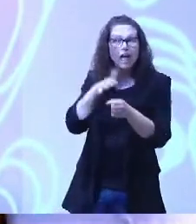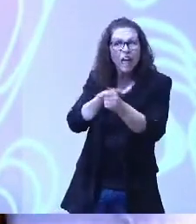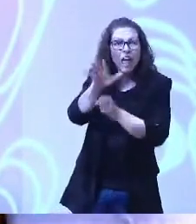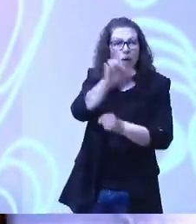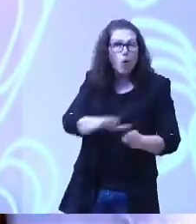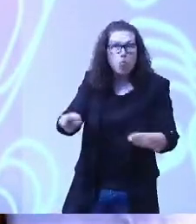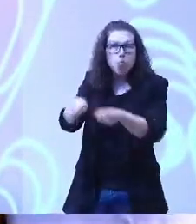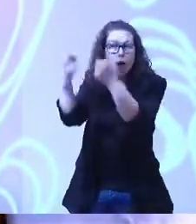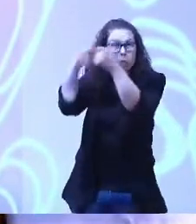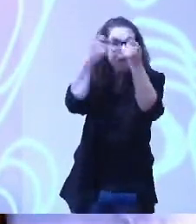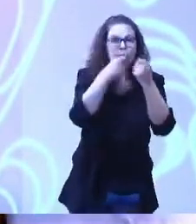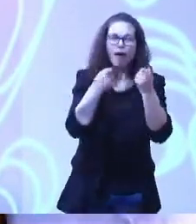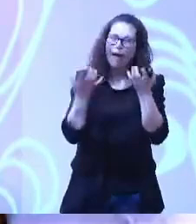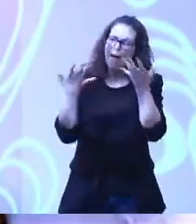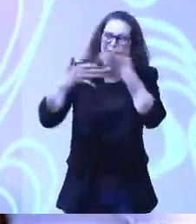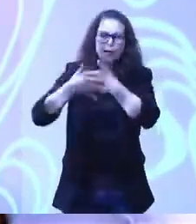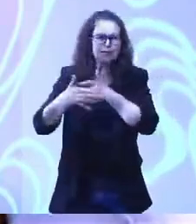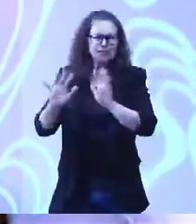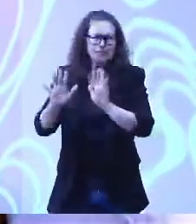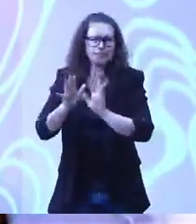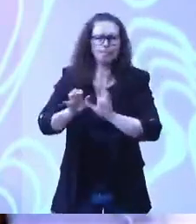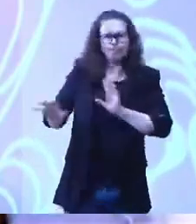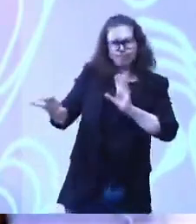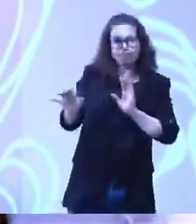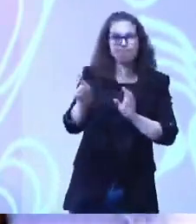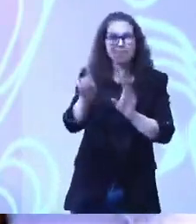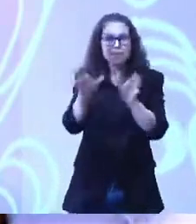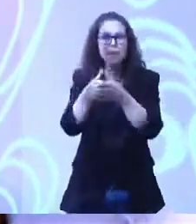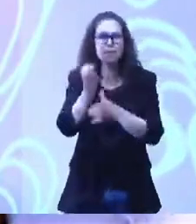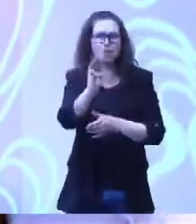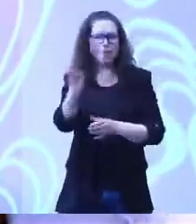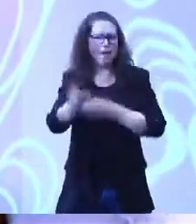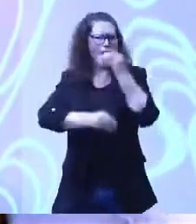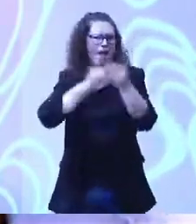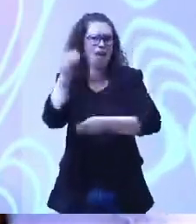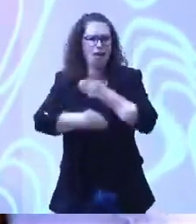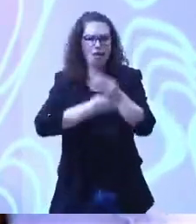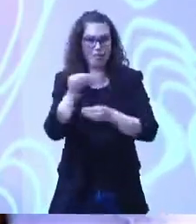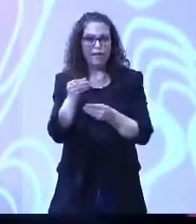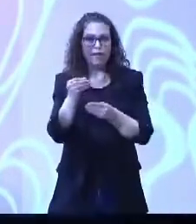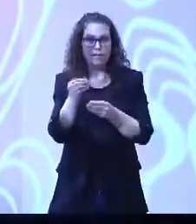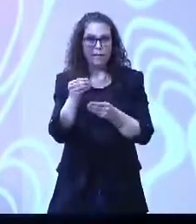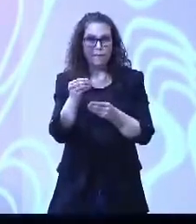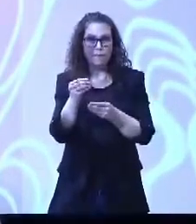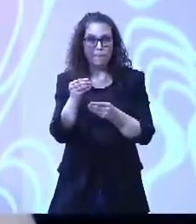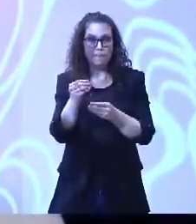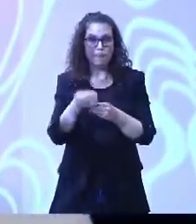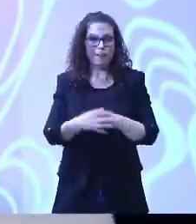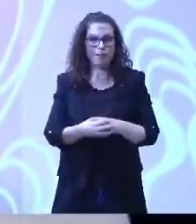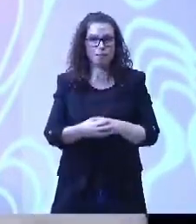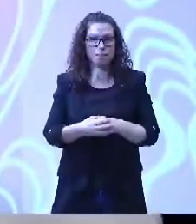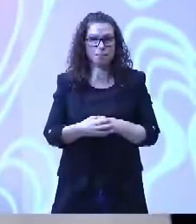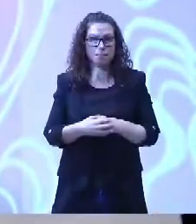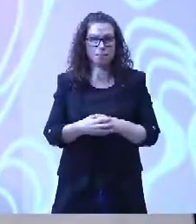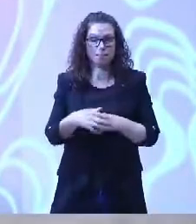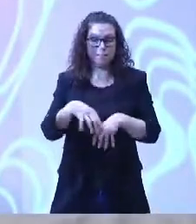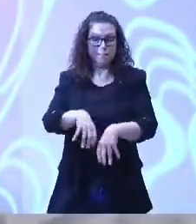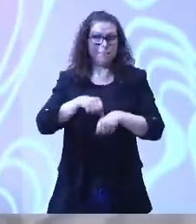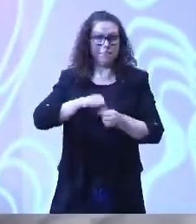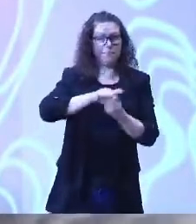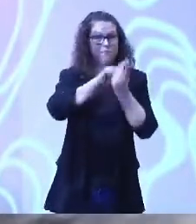no convertirse en sus abogados defensores, que es lo que está haciendo el Partido Popular desde que Feijóo fue presidente del Partido